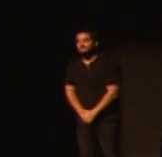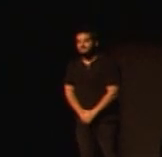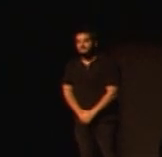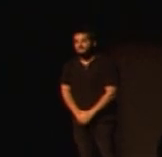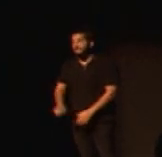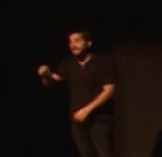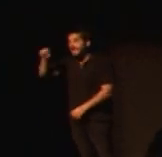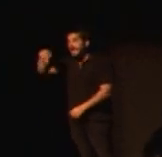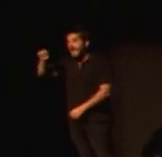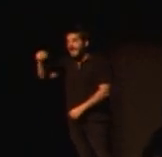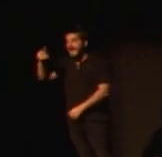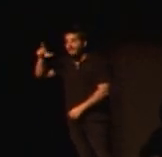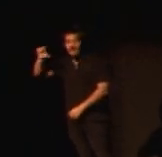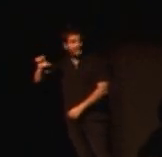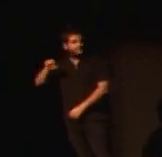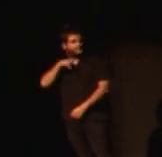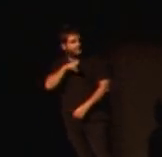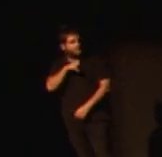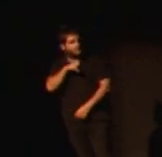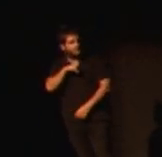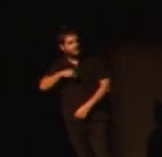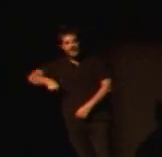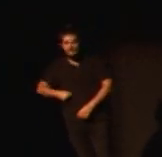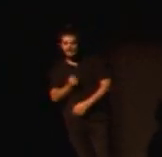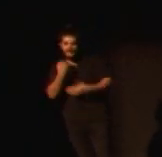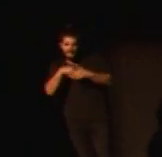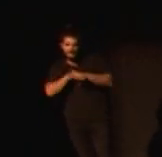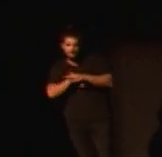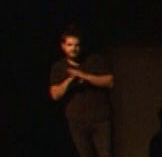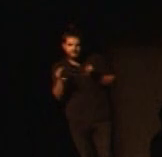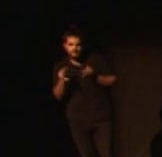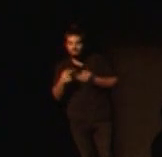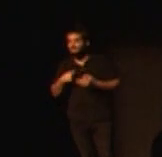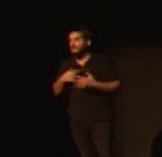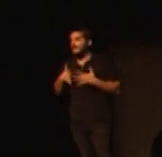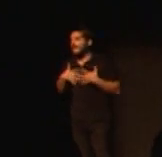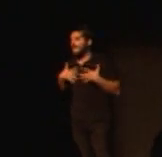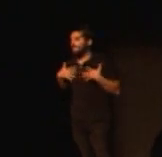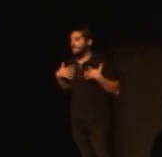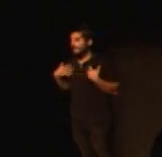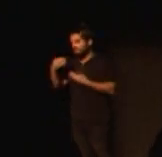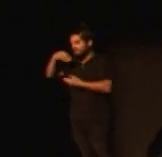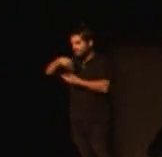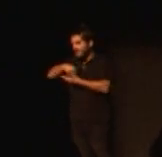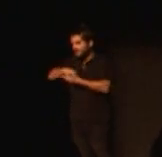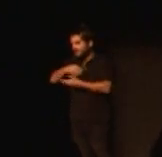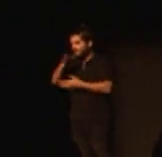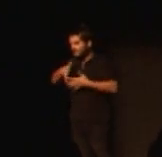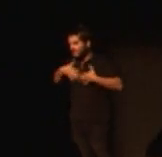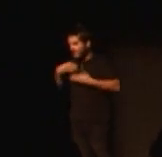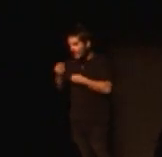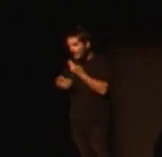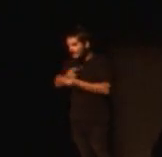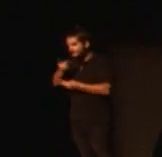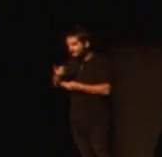Ana Belén, ¿y tú qué te llevarías en la maleta? Yo me llevaría la emoción, porque la emoción es lo que te hace conocer el